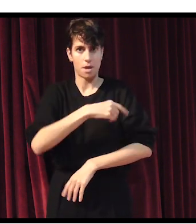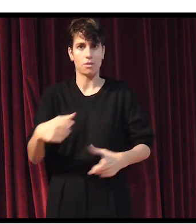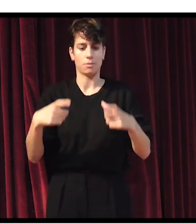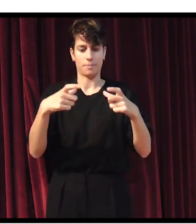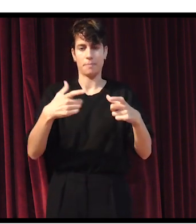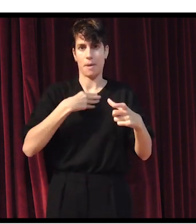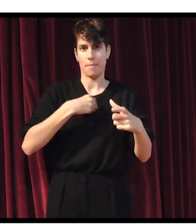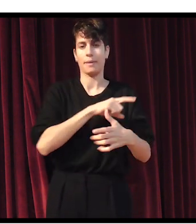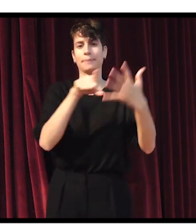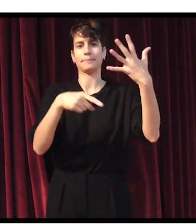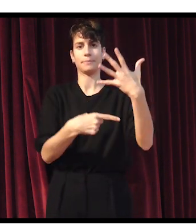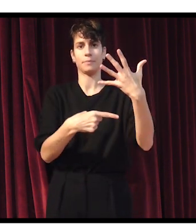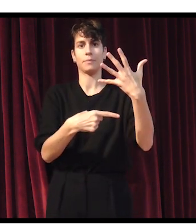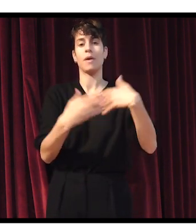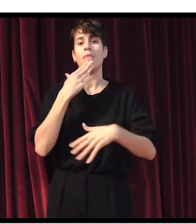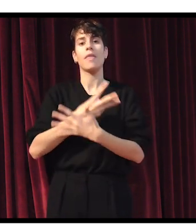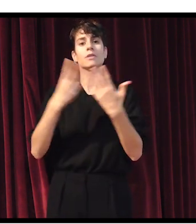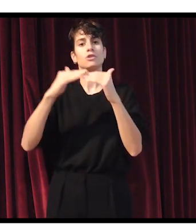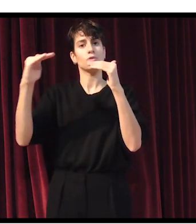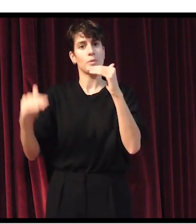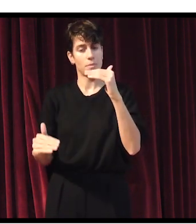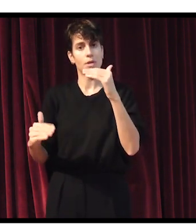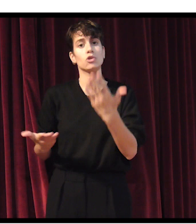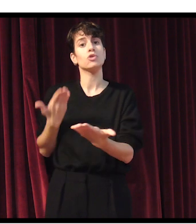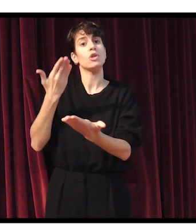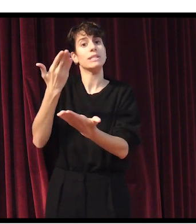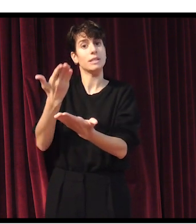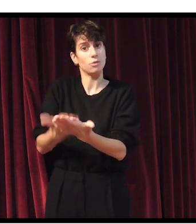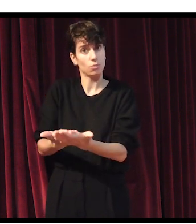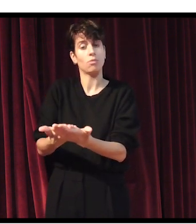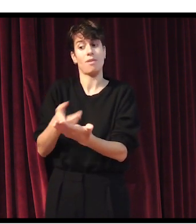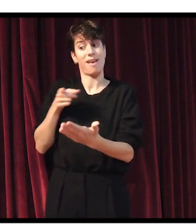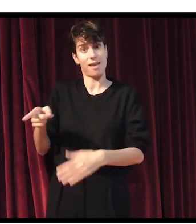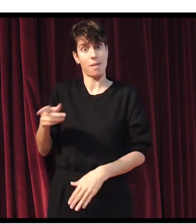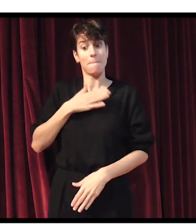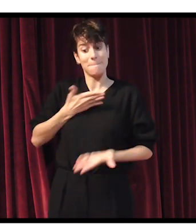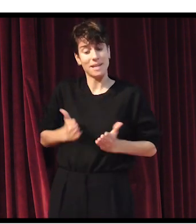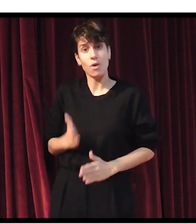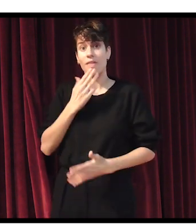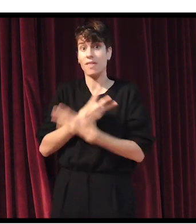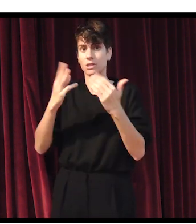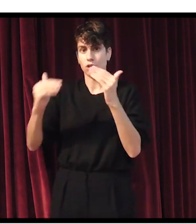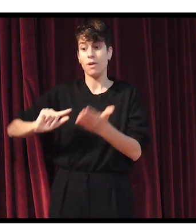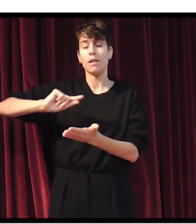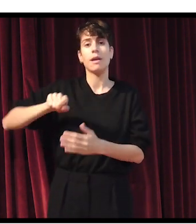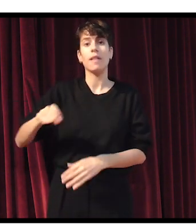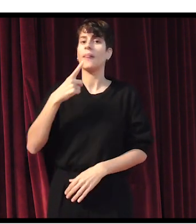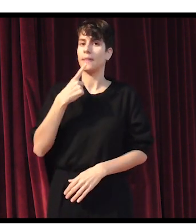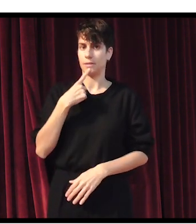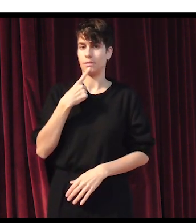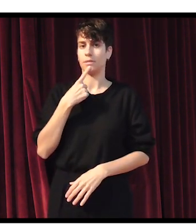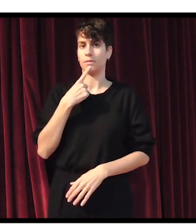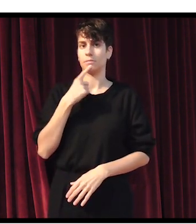de inscripción de jugador menor de edad, en donde mi hijo menor de edad firma, que